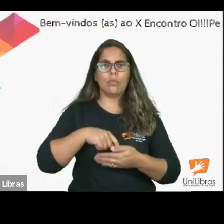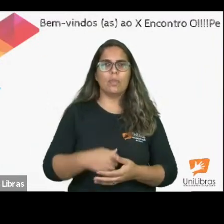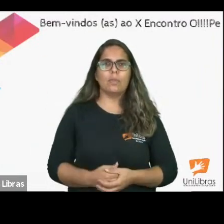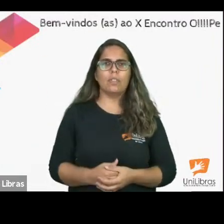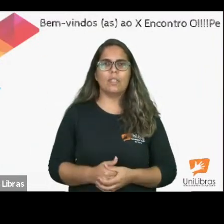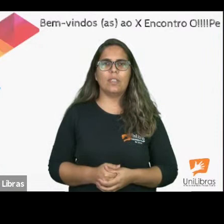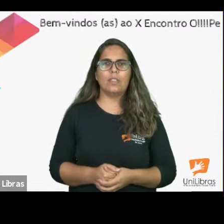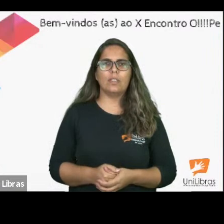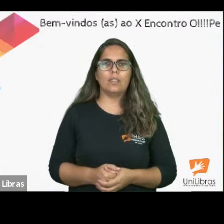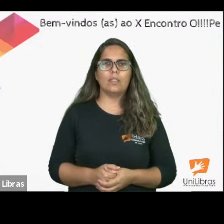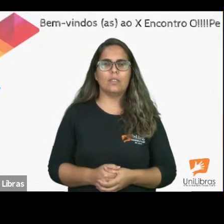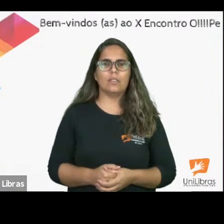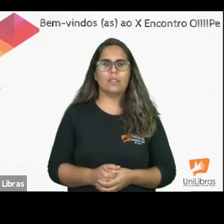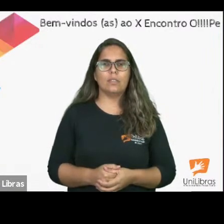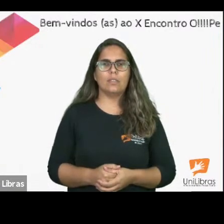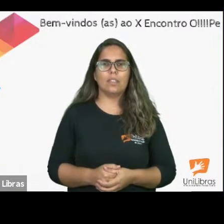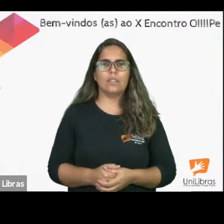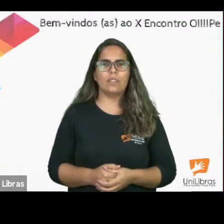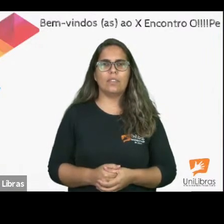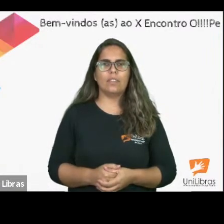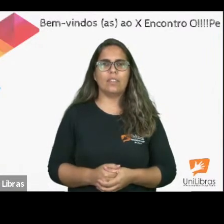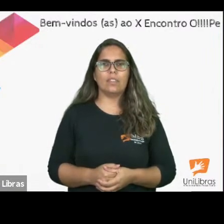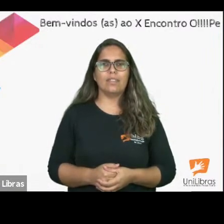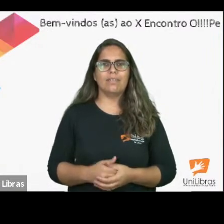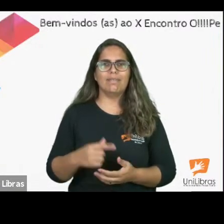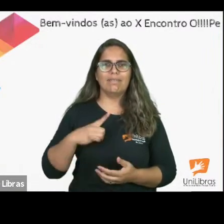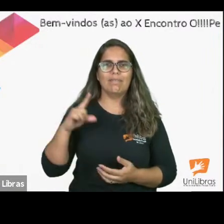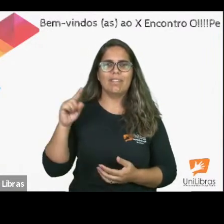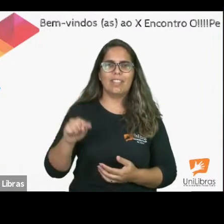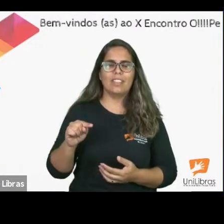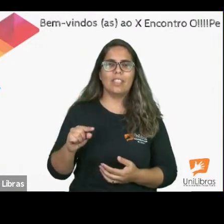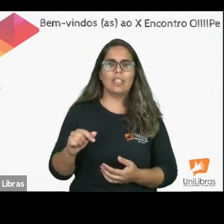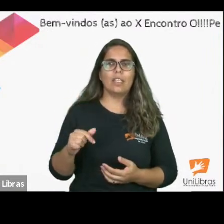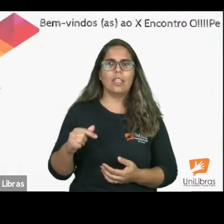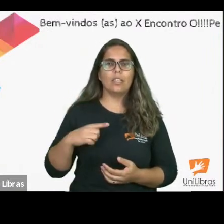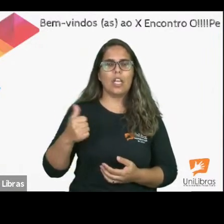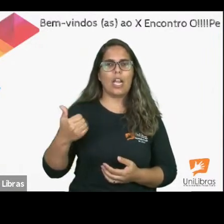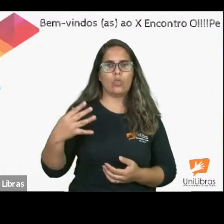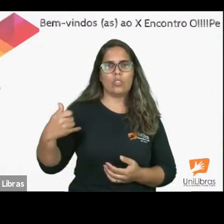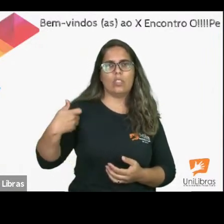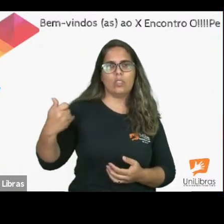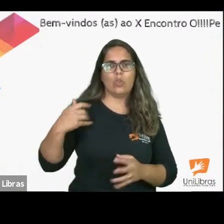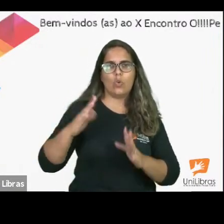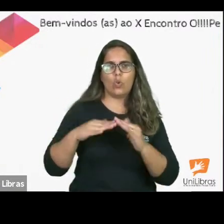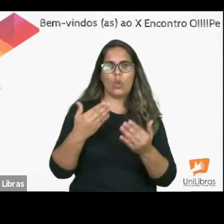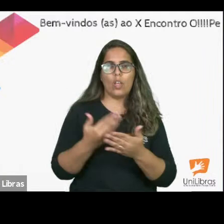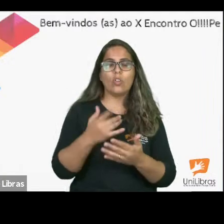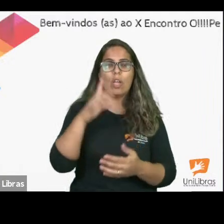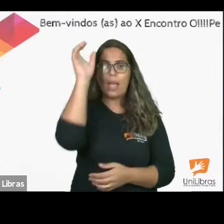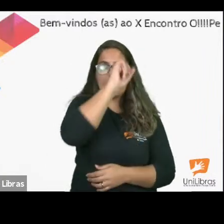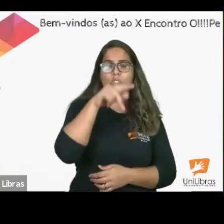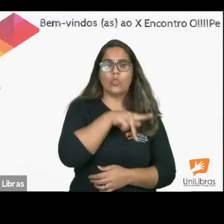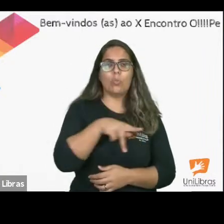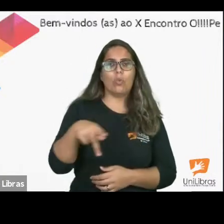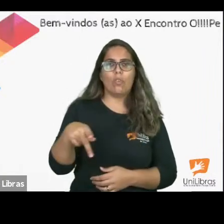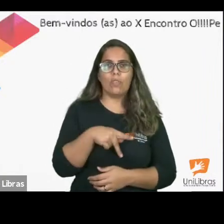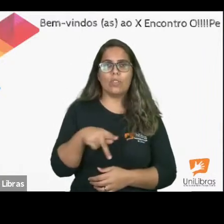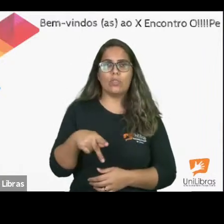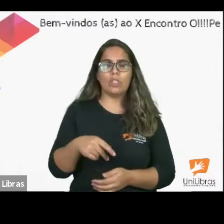adolescente, a los 13 o 14 años, en su colegio, aprende que su profesor